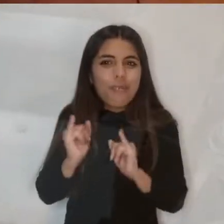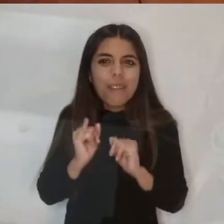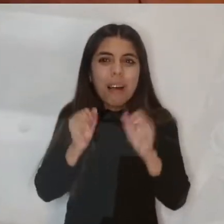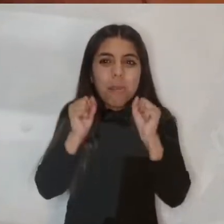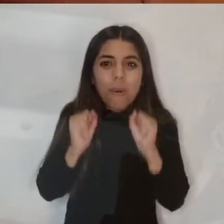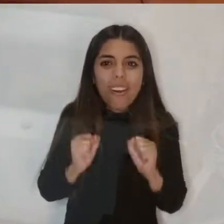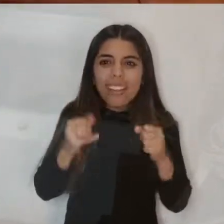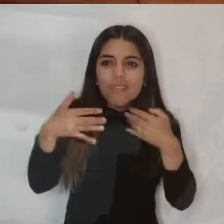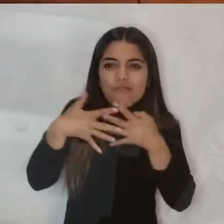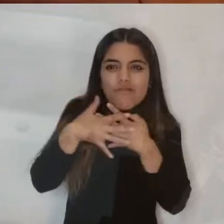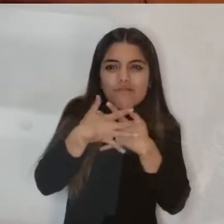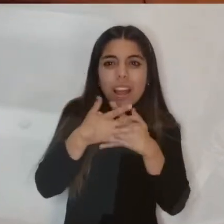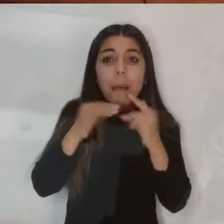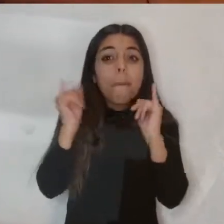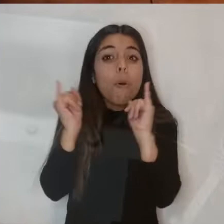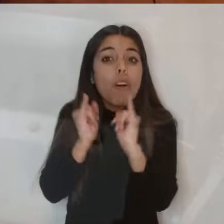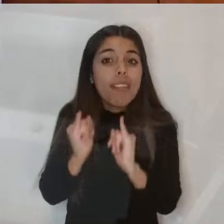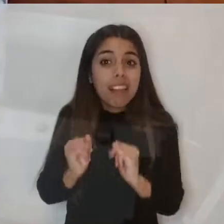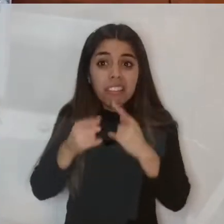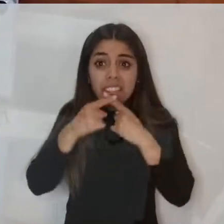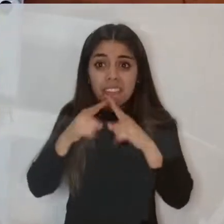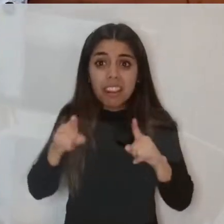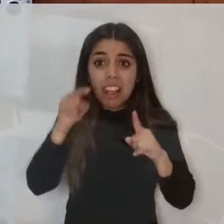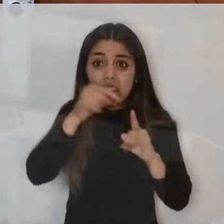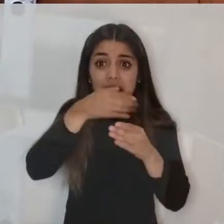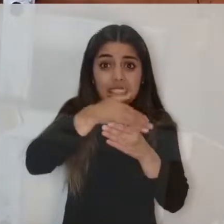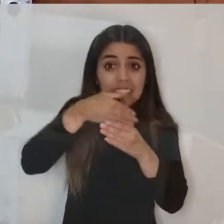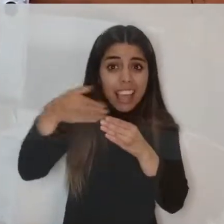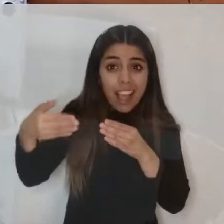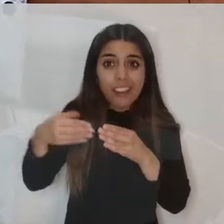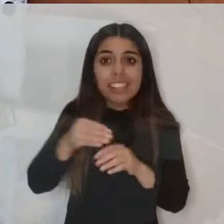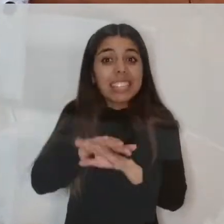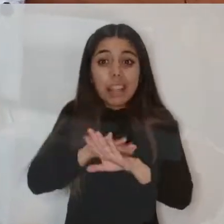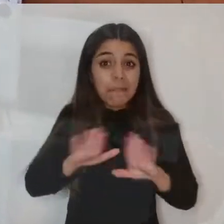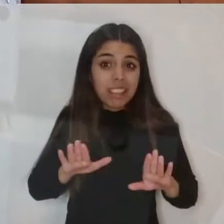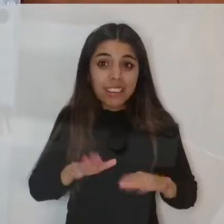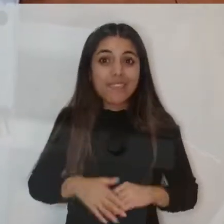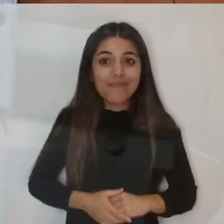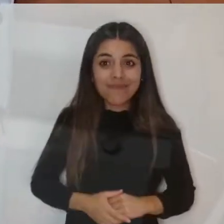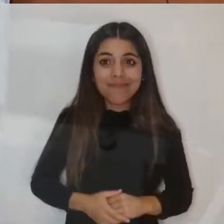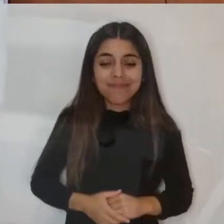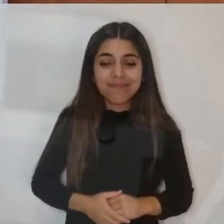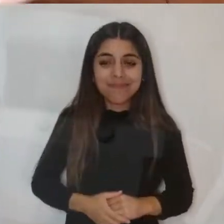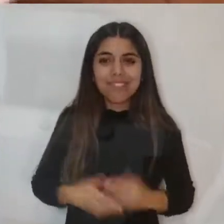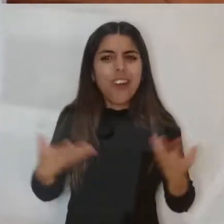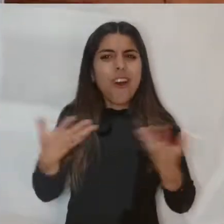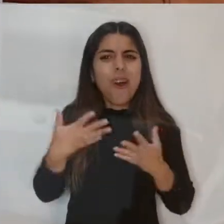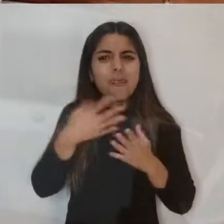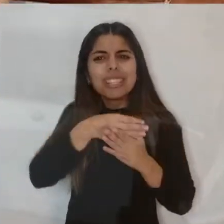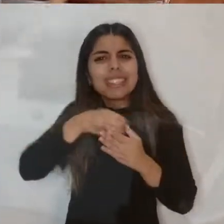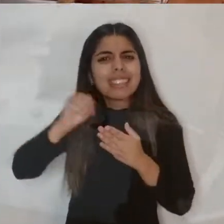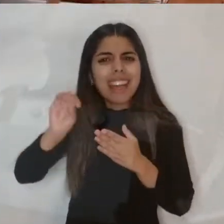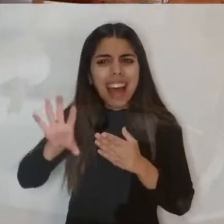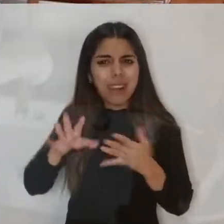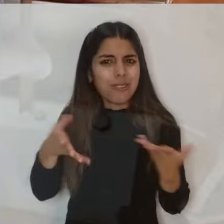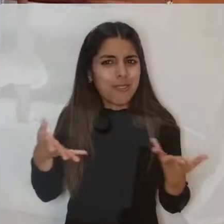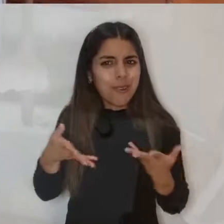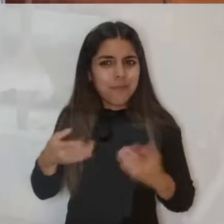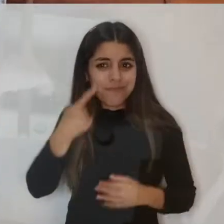ahora llego y saco, pues ahora termino y tengo que sacarlo como de este guapo, ¿eh? Tengo que sacarlo